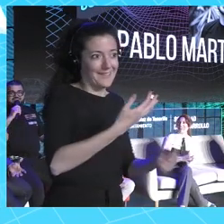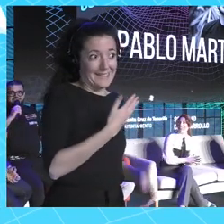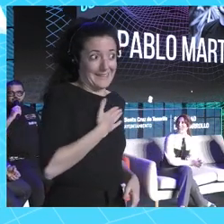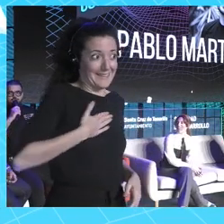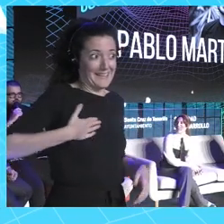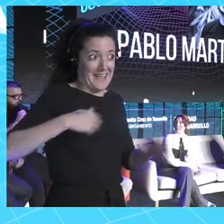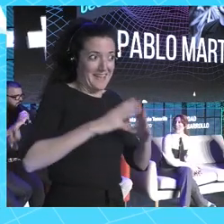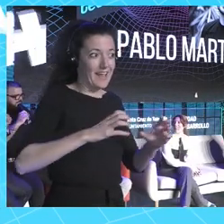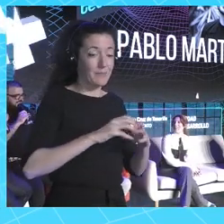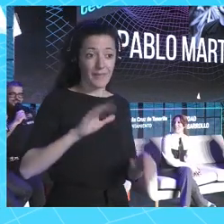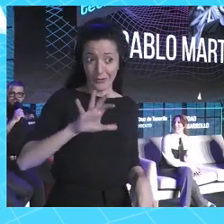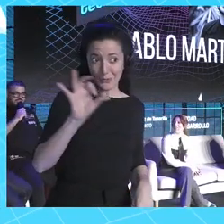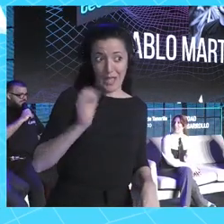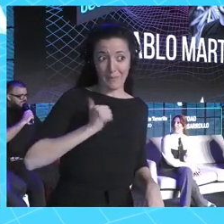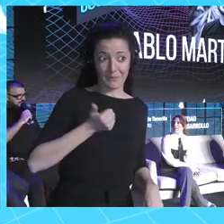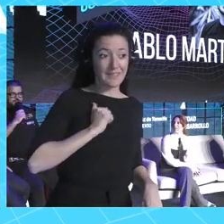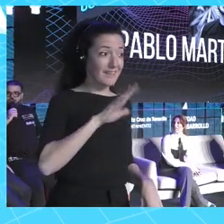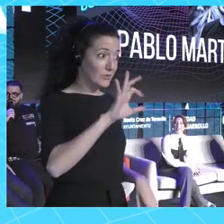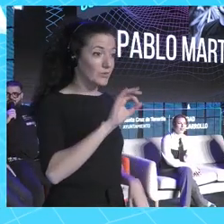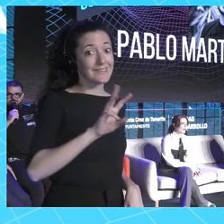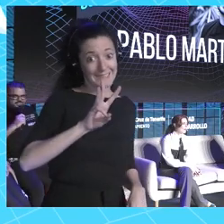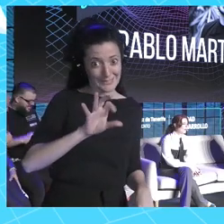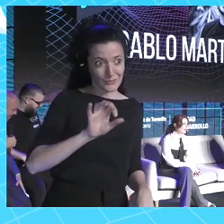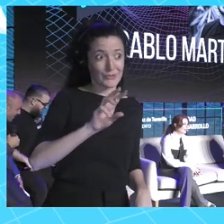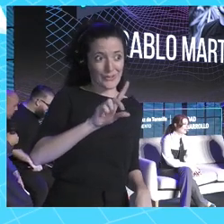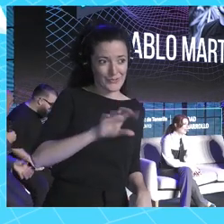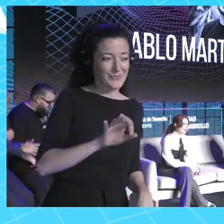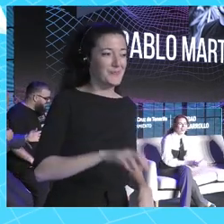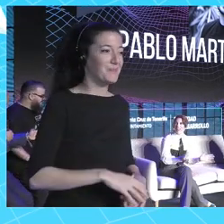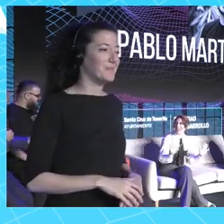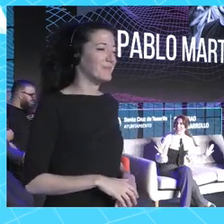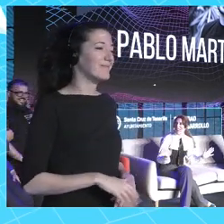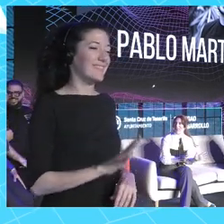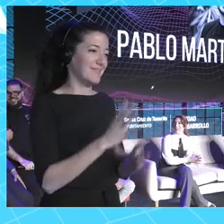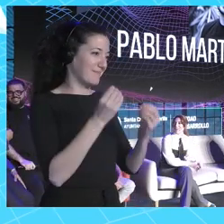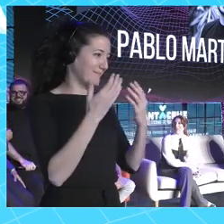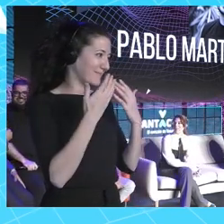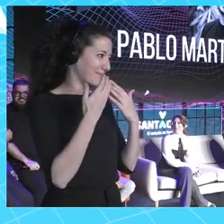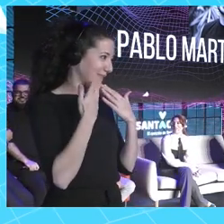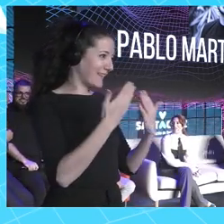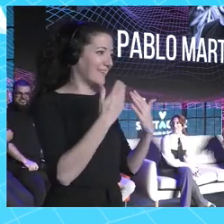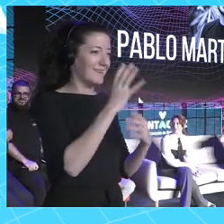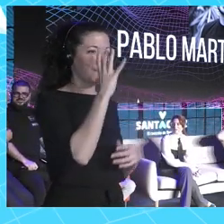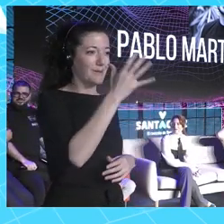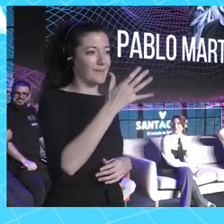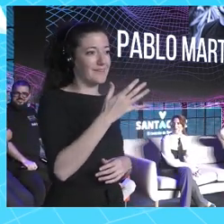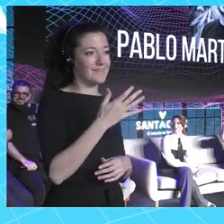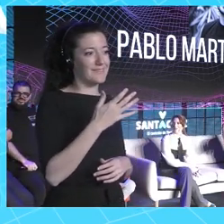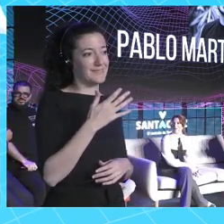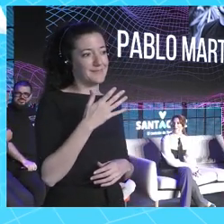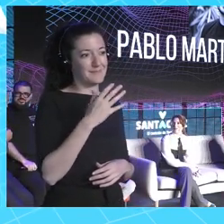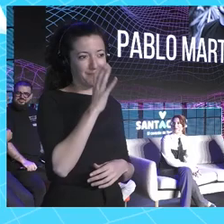ahí tres segundos dos segundos Muchas gracias chicos por la labor